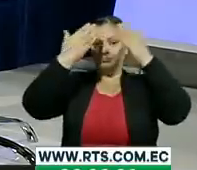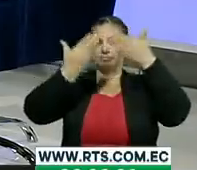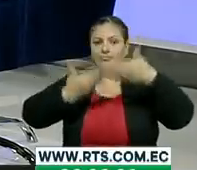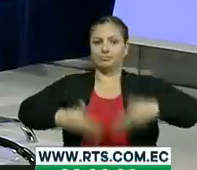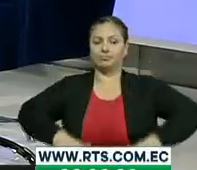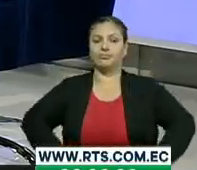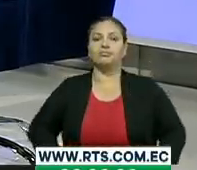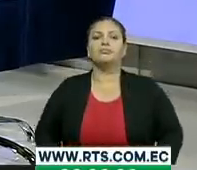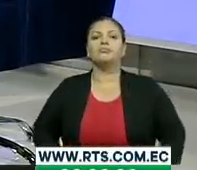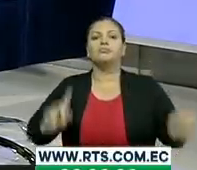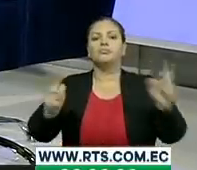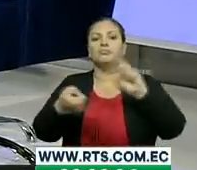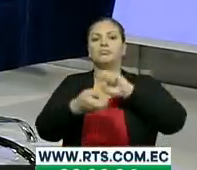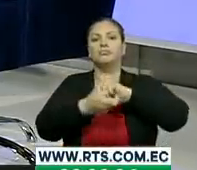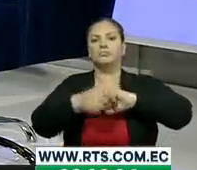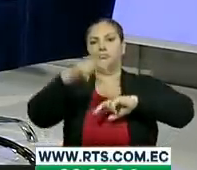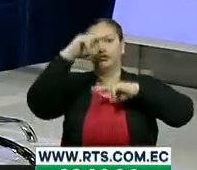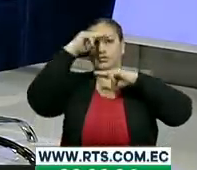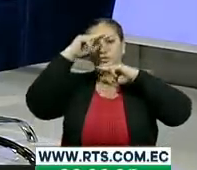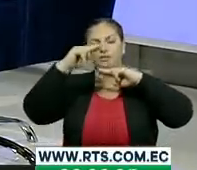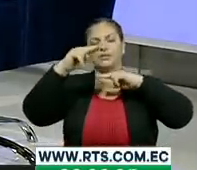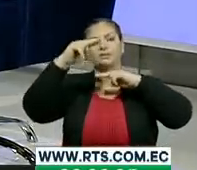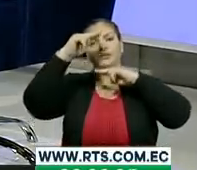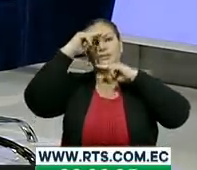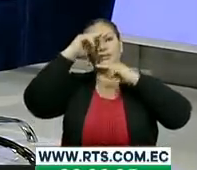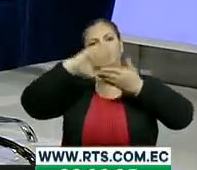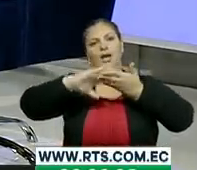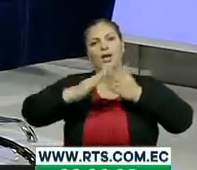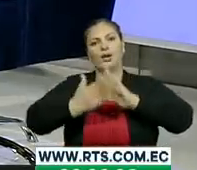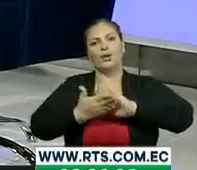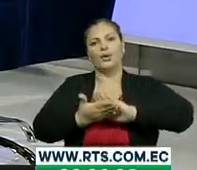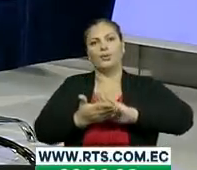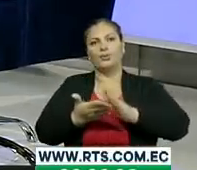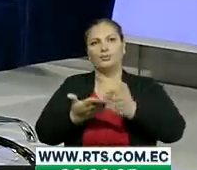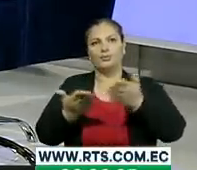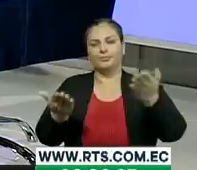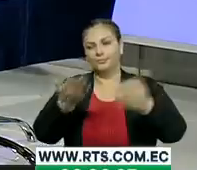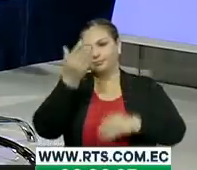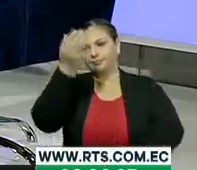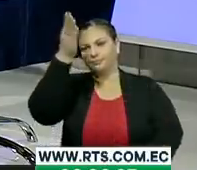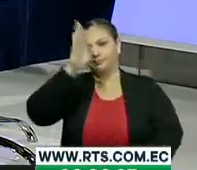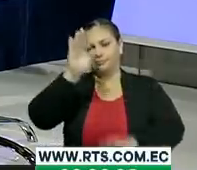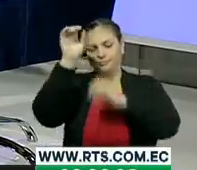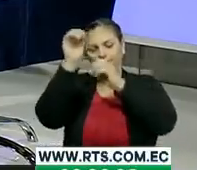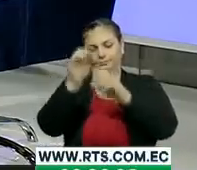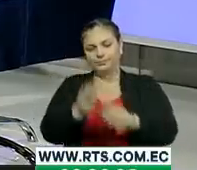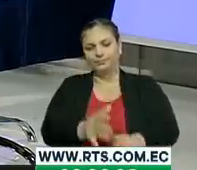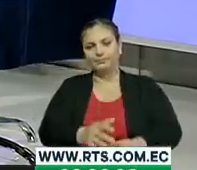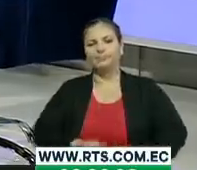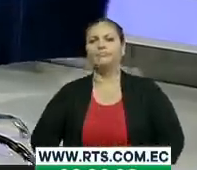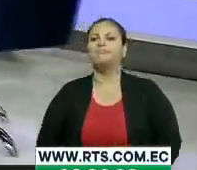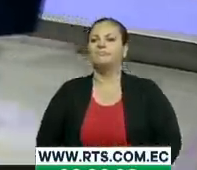sigan en nuestra sintonía lo que viene, la noticia en la comunidad. De mi parte, que tengan un bendecido día. Muy bien, y de mi parte, muchísimas gracias, mi querida Luisa.